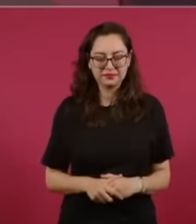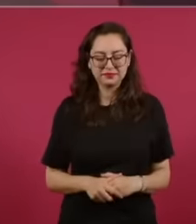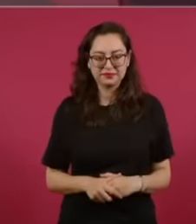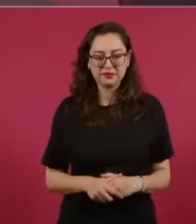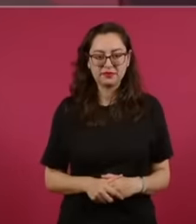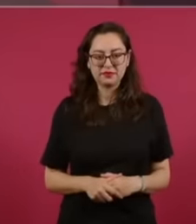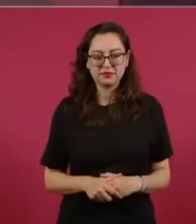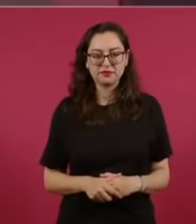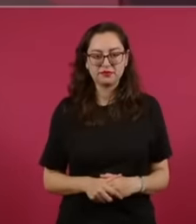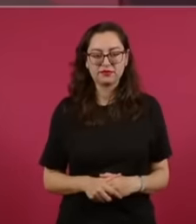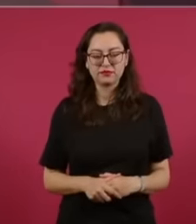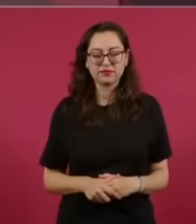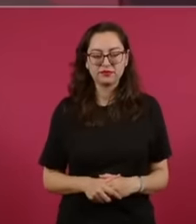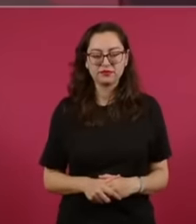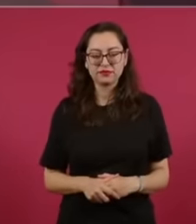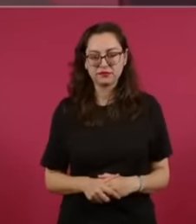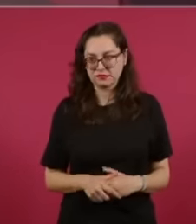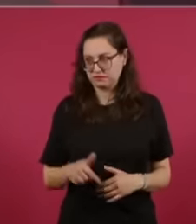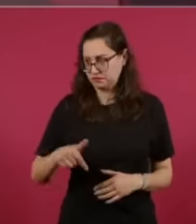en una democracia.